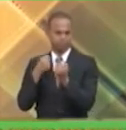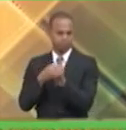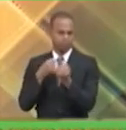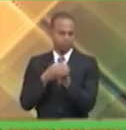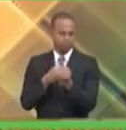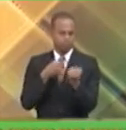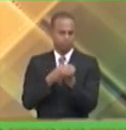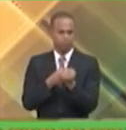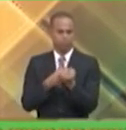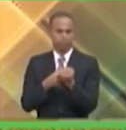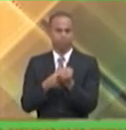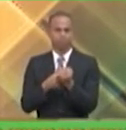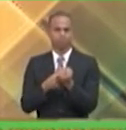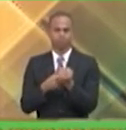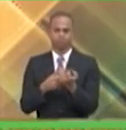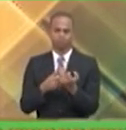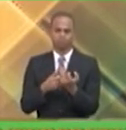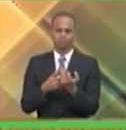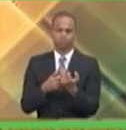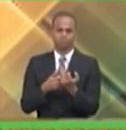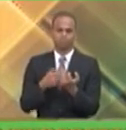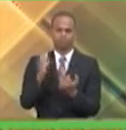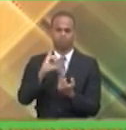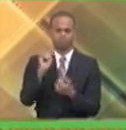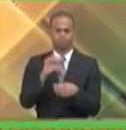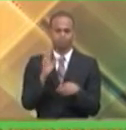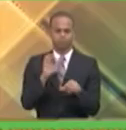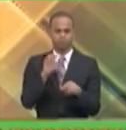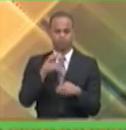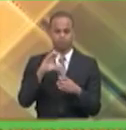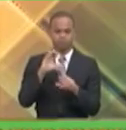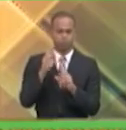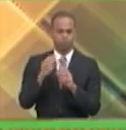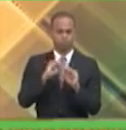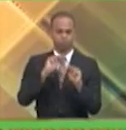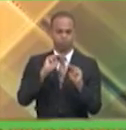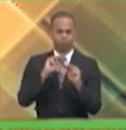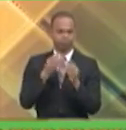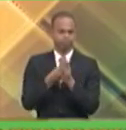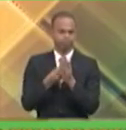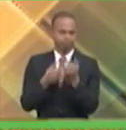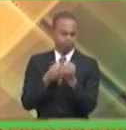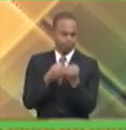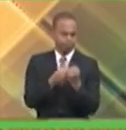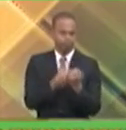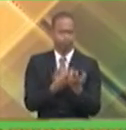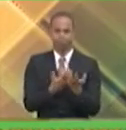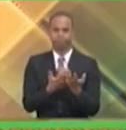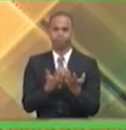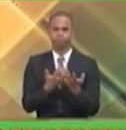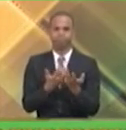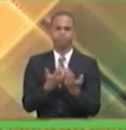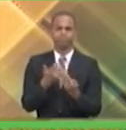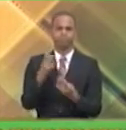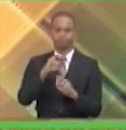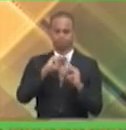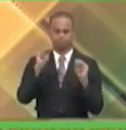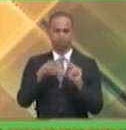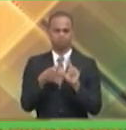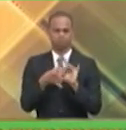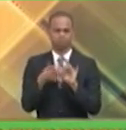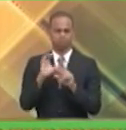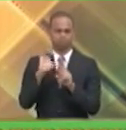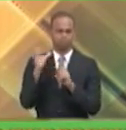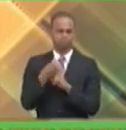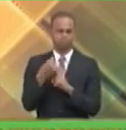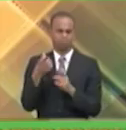inclusiva, financiamiento, ¿qué más reciben del Ministerio o recibieron del Ministerio de